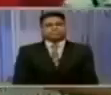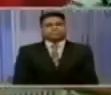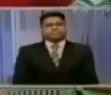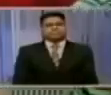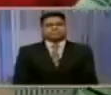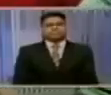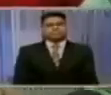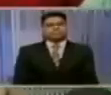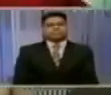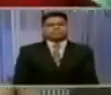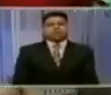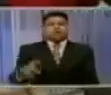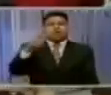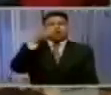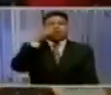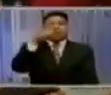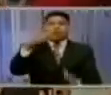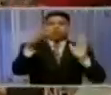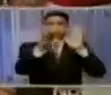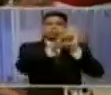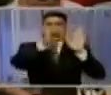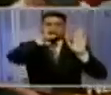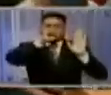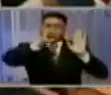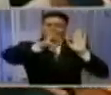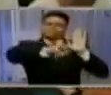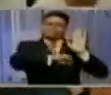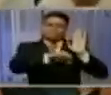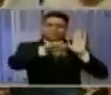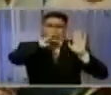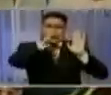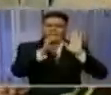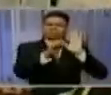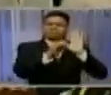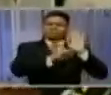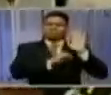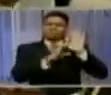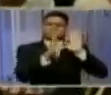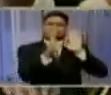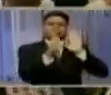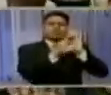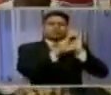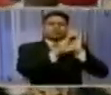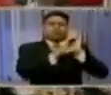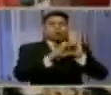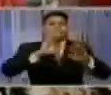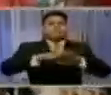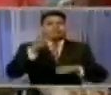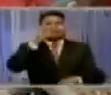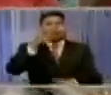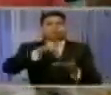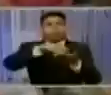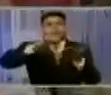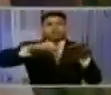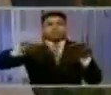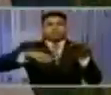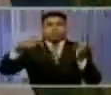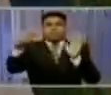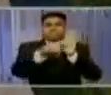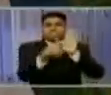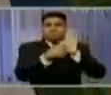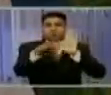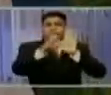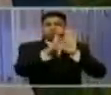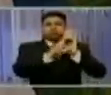Pueblo constitucionalista, porque el pueblo escribió esta constitución y es el pueblo el que la tiene